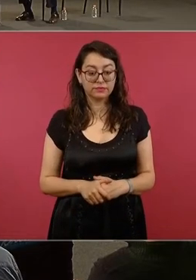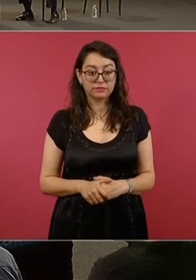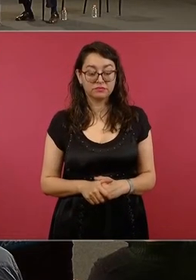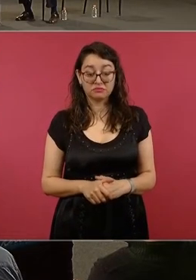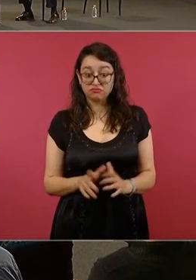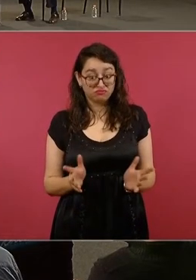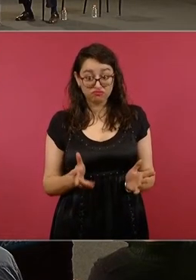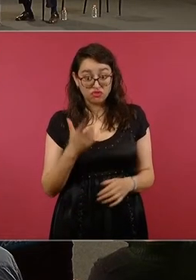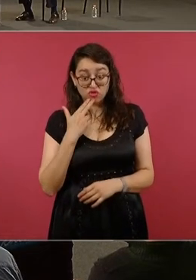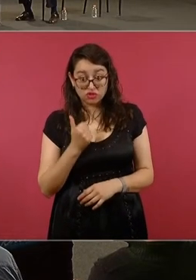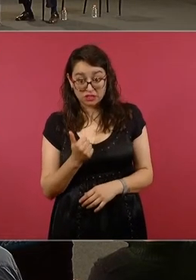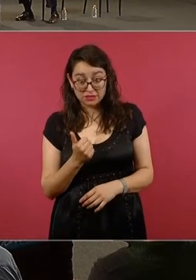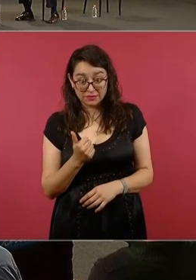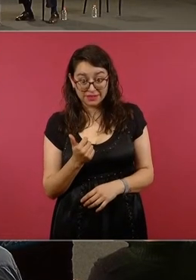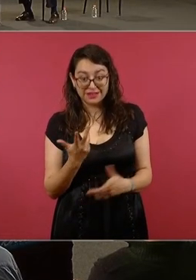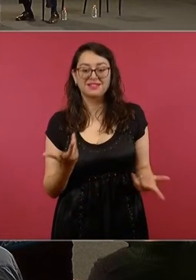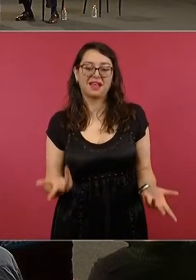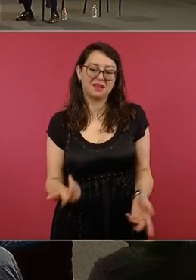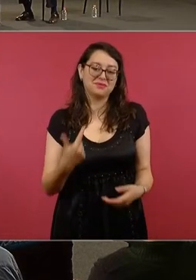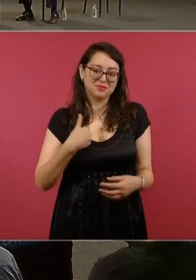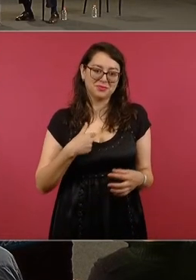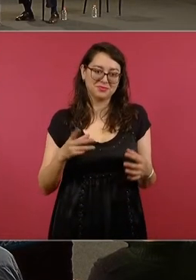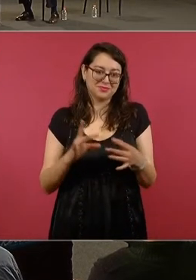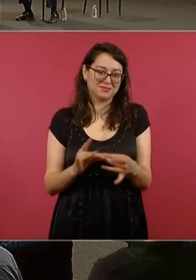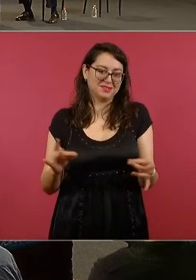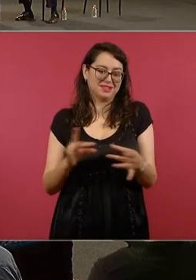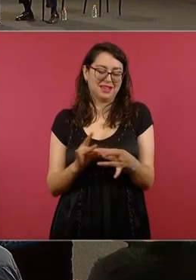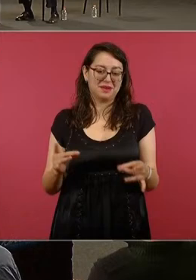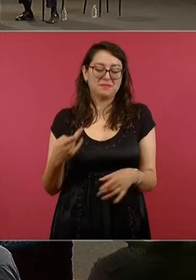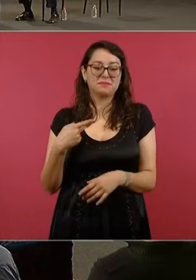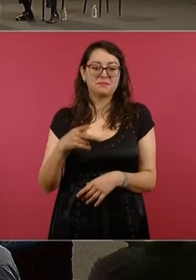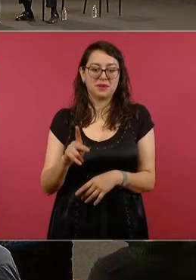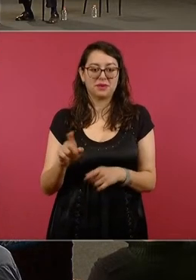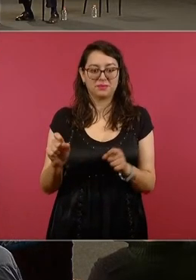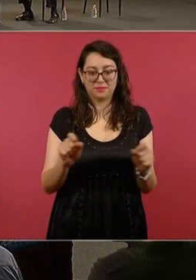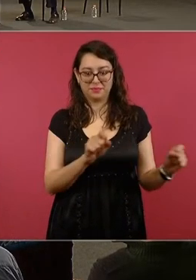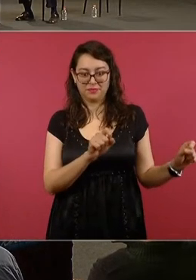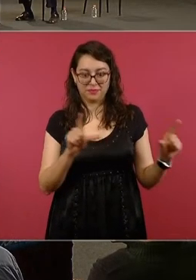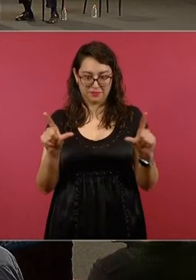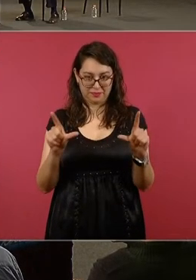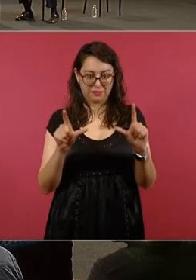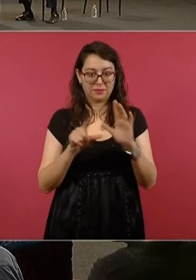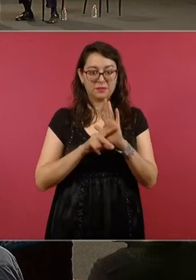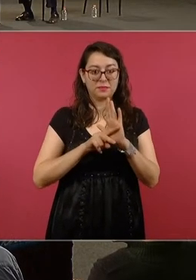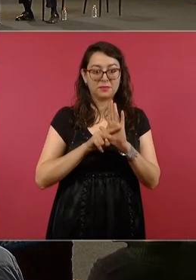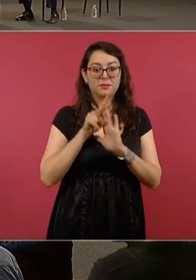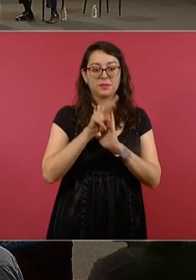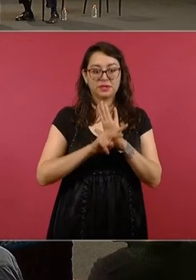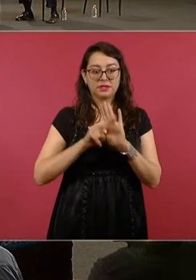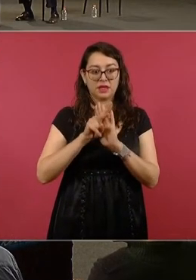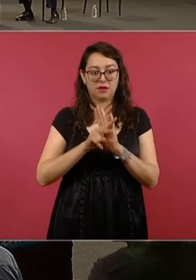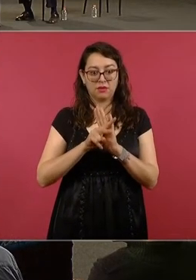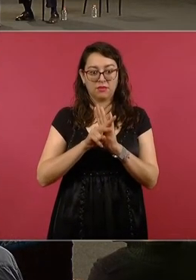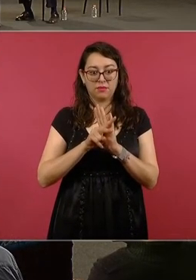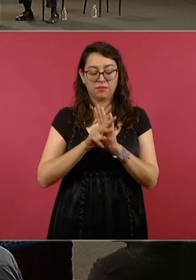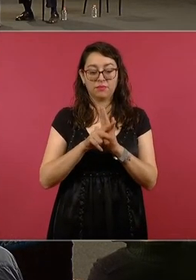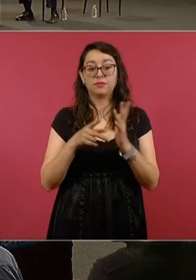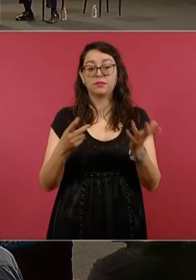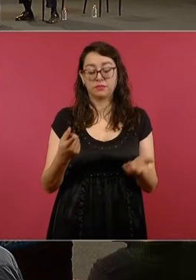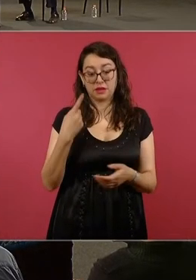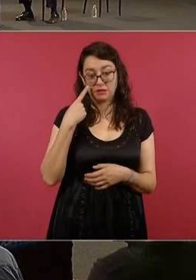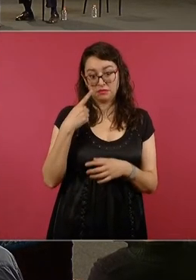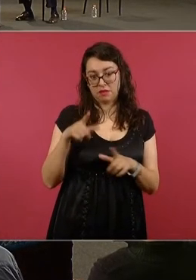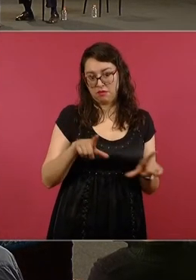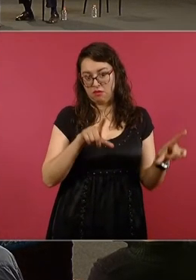Y si no funciona, pues yo les platico qué es lo que estaba ahí. Pero bueno, les quiero mostrar este telescopio que está aquí a un lado. Es el